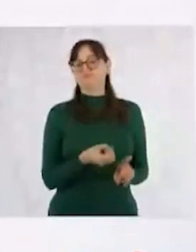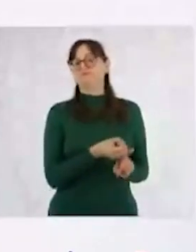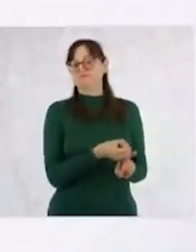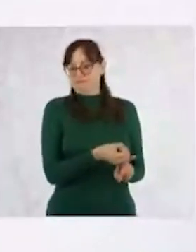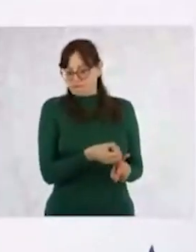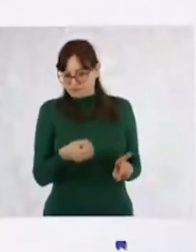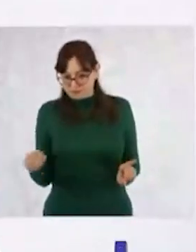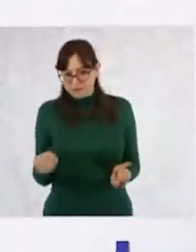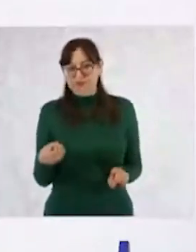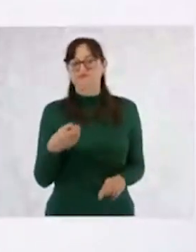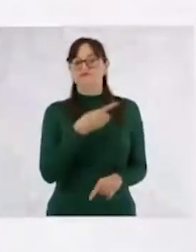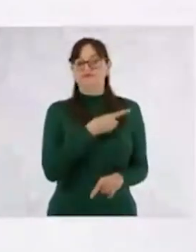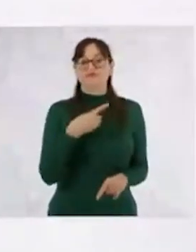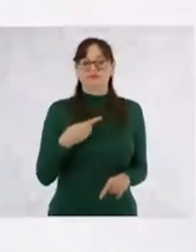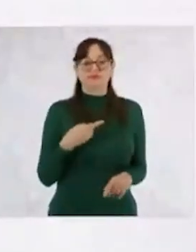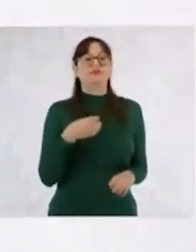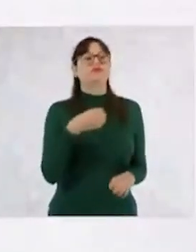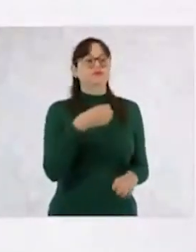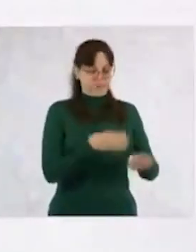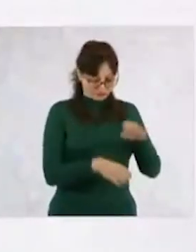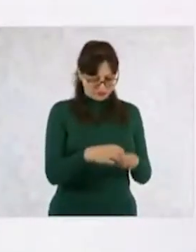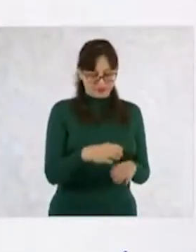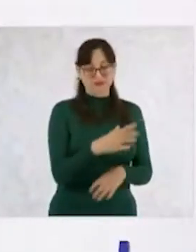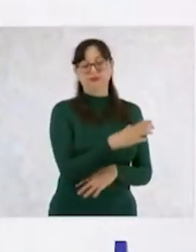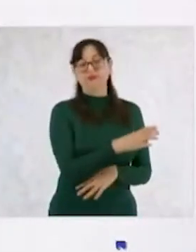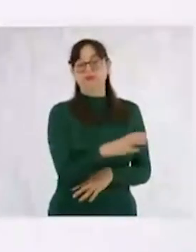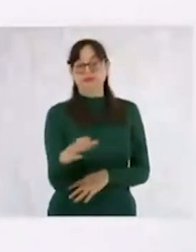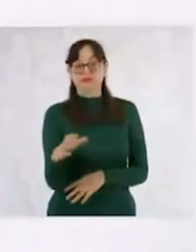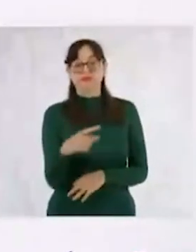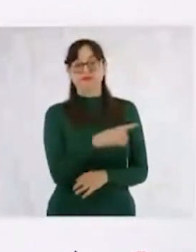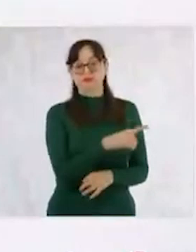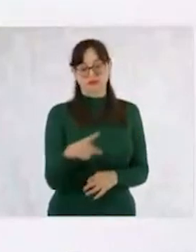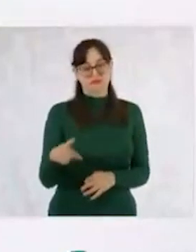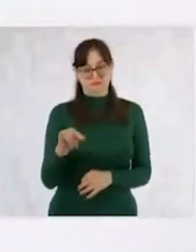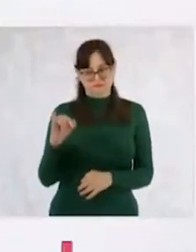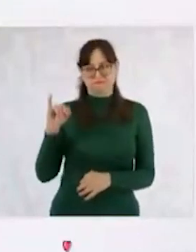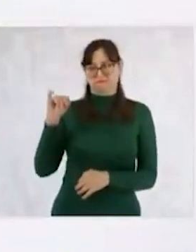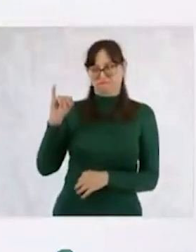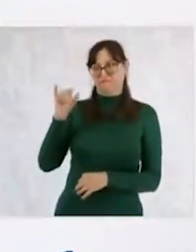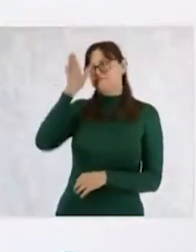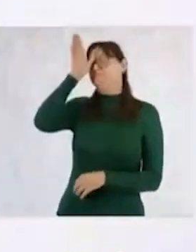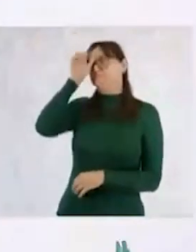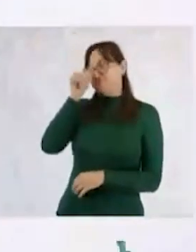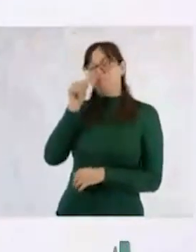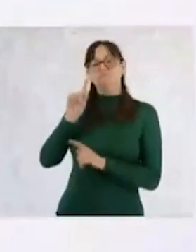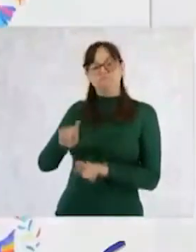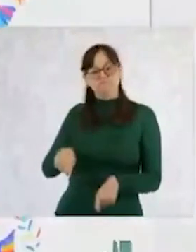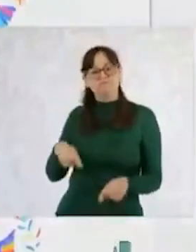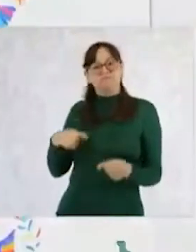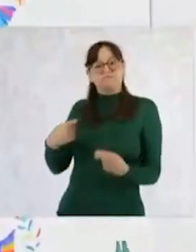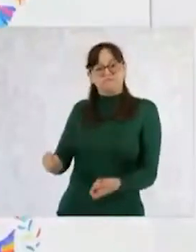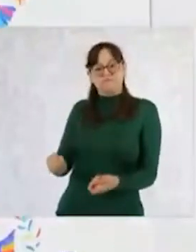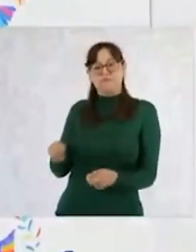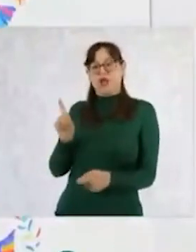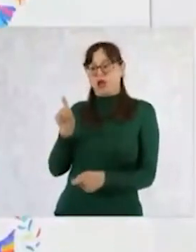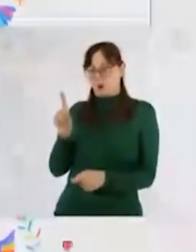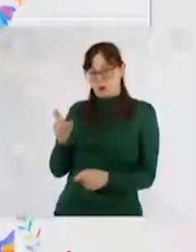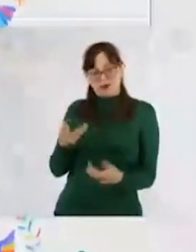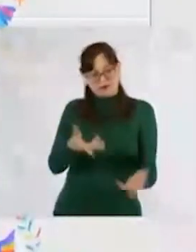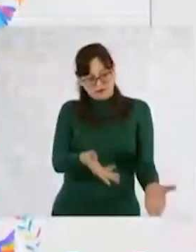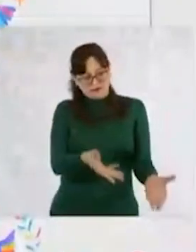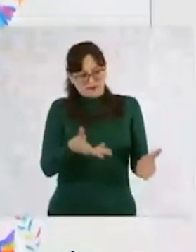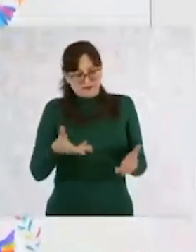hay un plan y es que se está trabajando ya desde hace algunos meses en eh precisamente estos datos que les